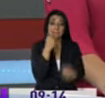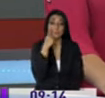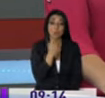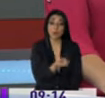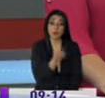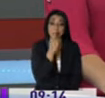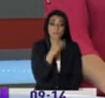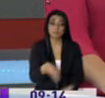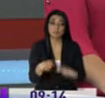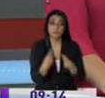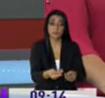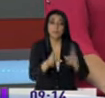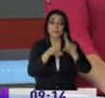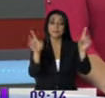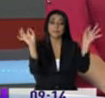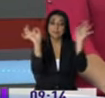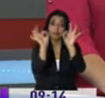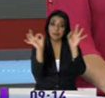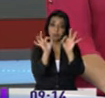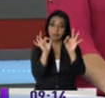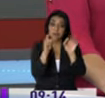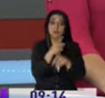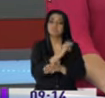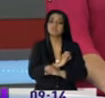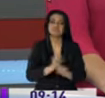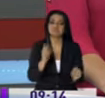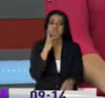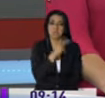la entrega de empresas eléctricas de CNE.